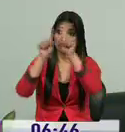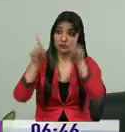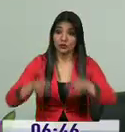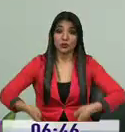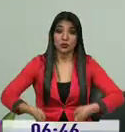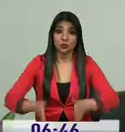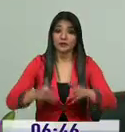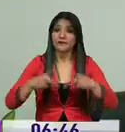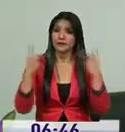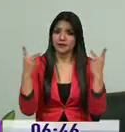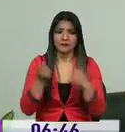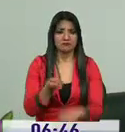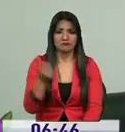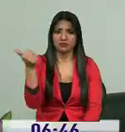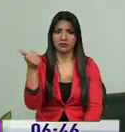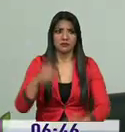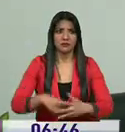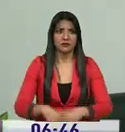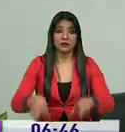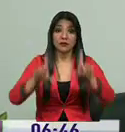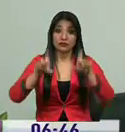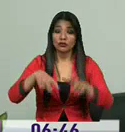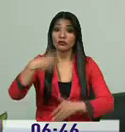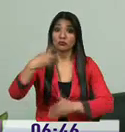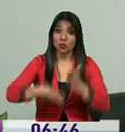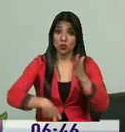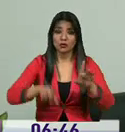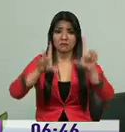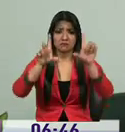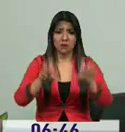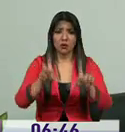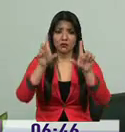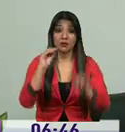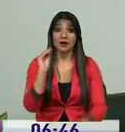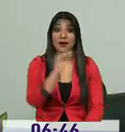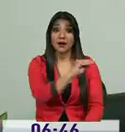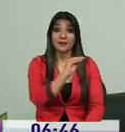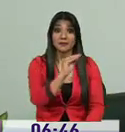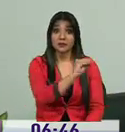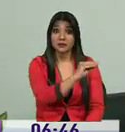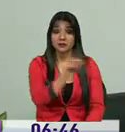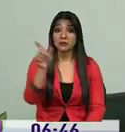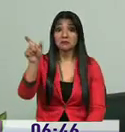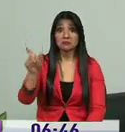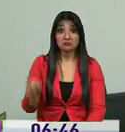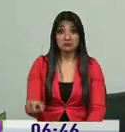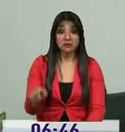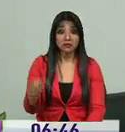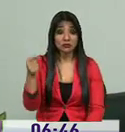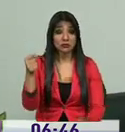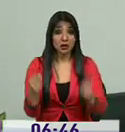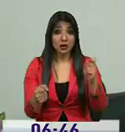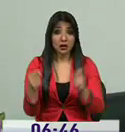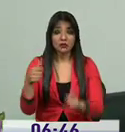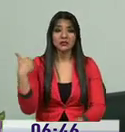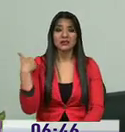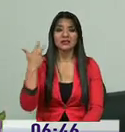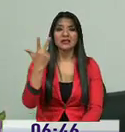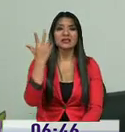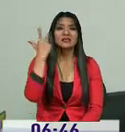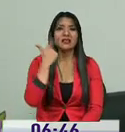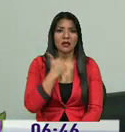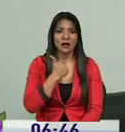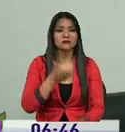viva. Entendamos que una fotomulta cuando es captada y es notificada, el presunto contravenor tiene 3 días para